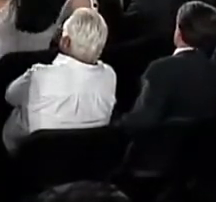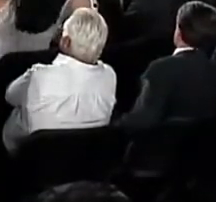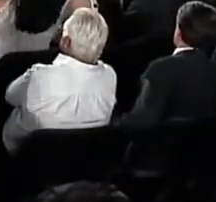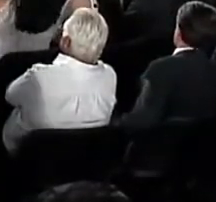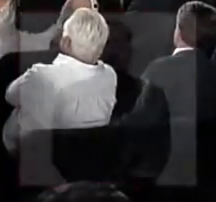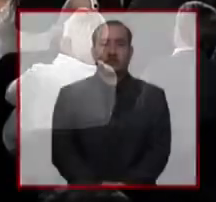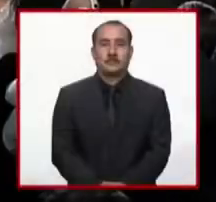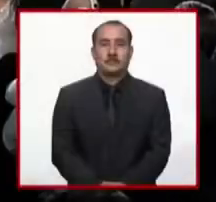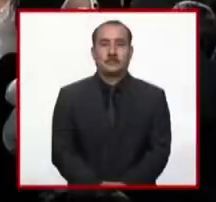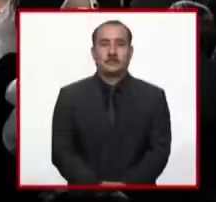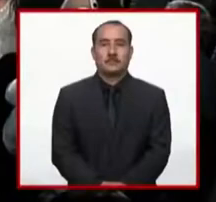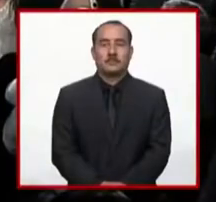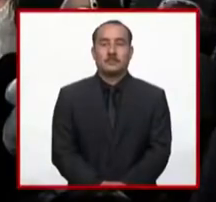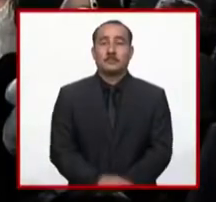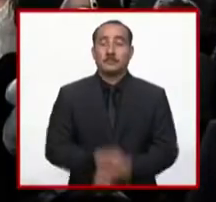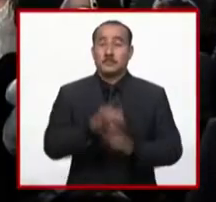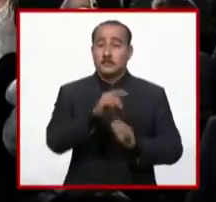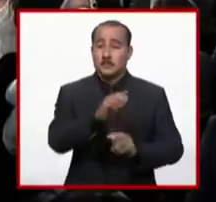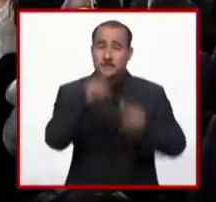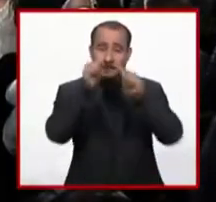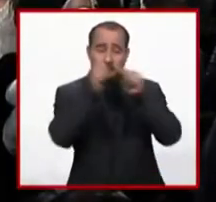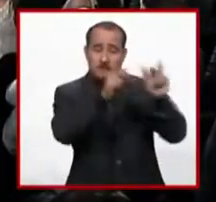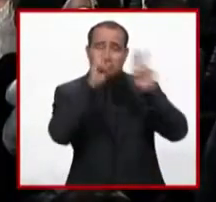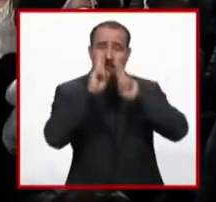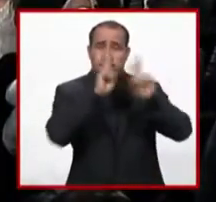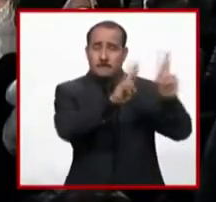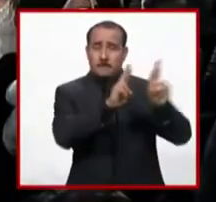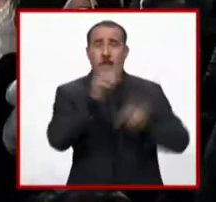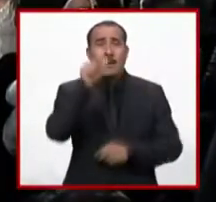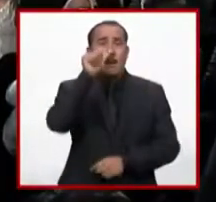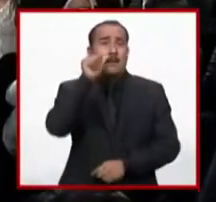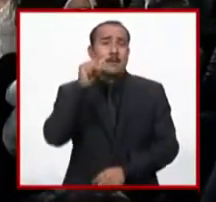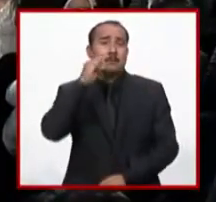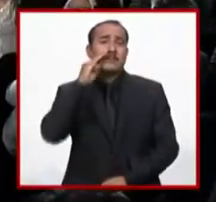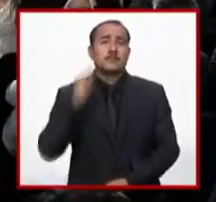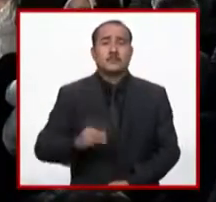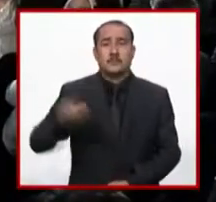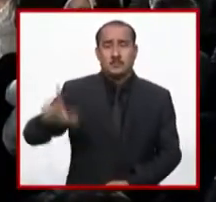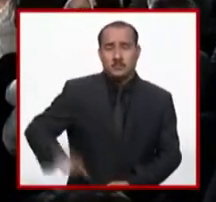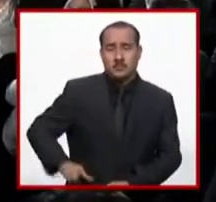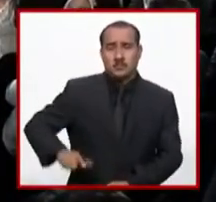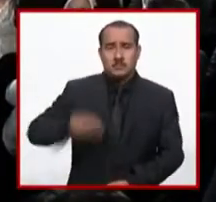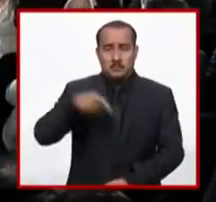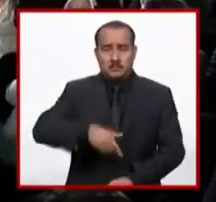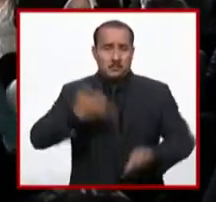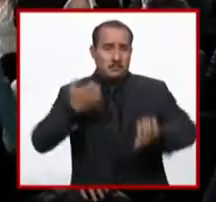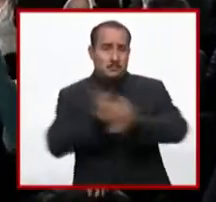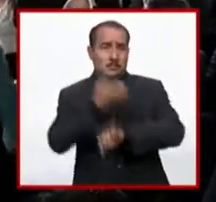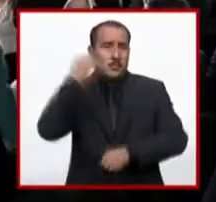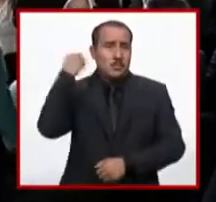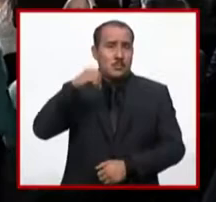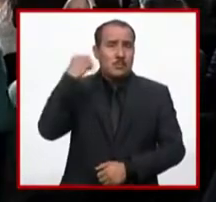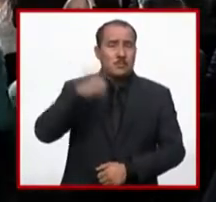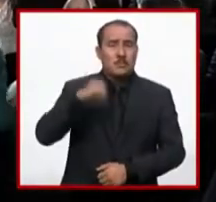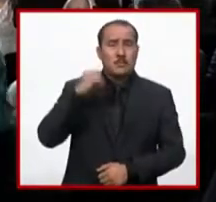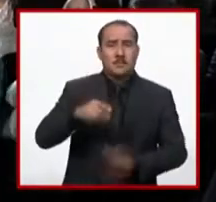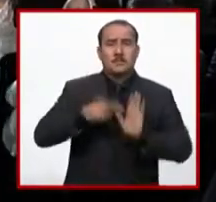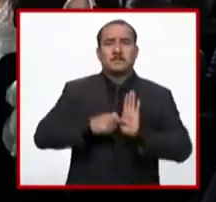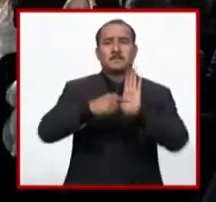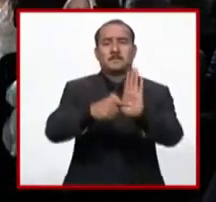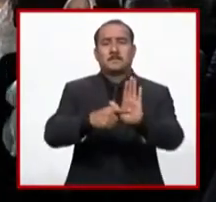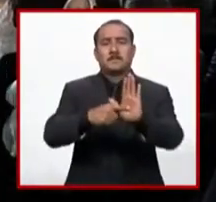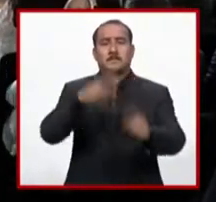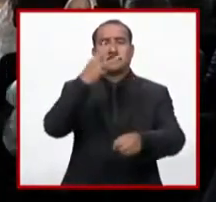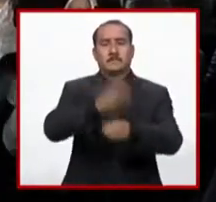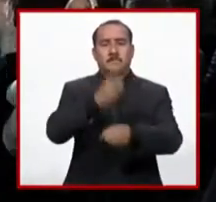maestro Alejandro Murat Hinojosa, gobernador constitucional del Estado Libre y Soberano de Oaxaca, con motivo de su tercer